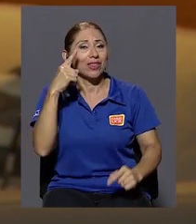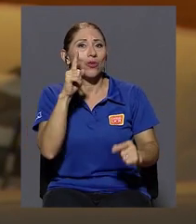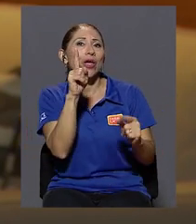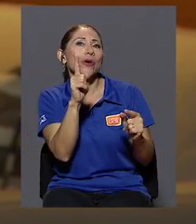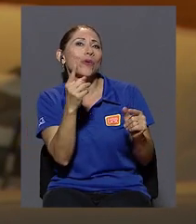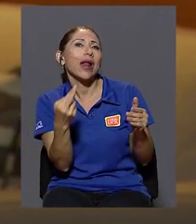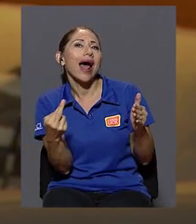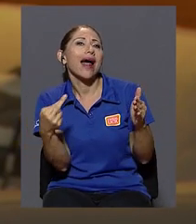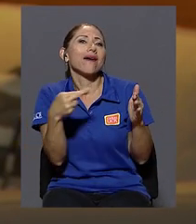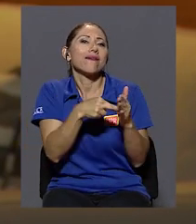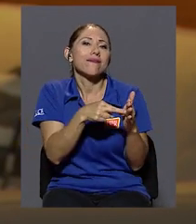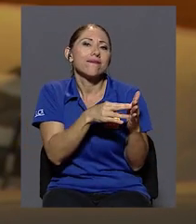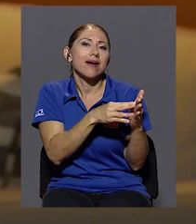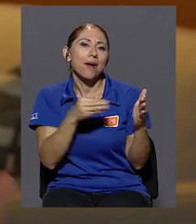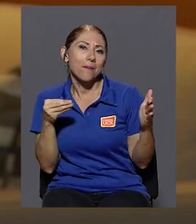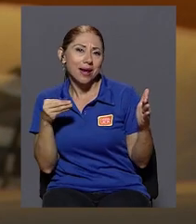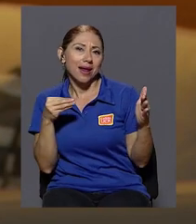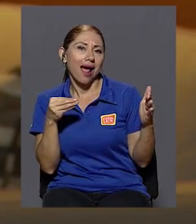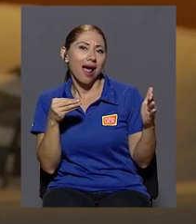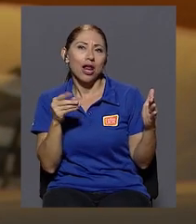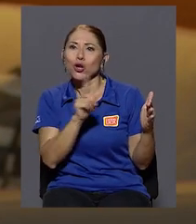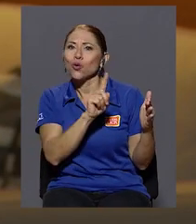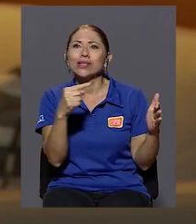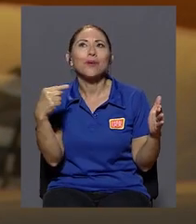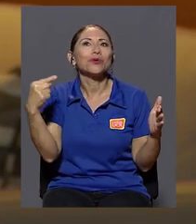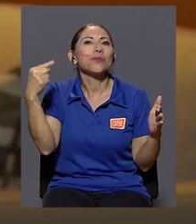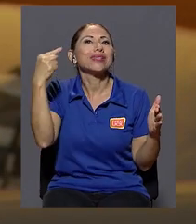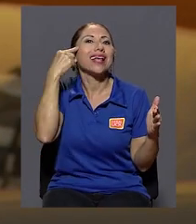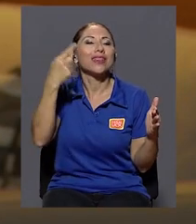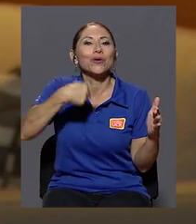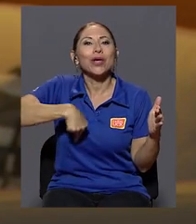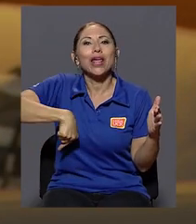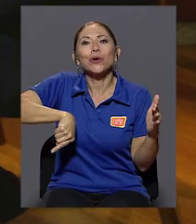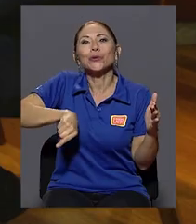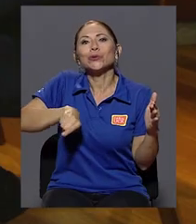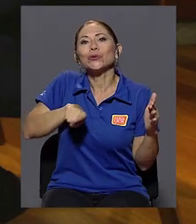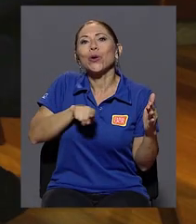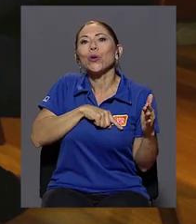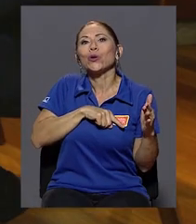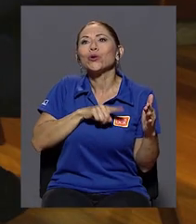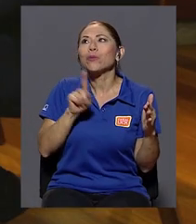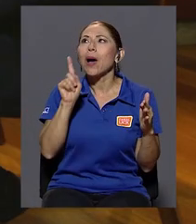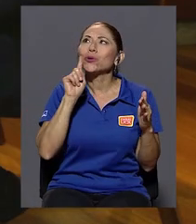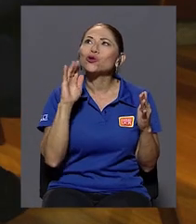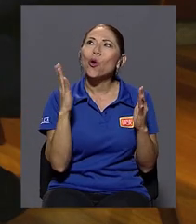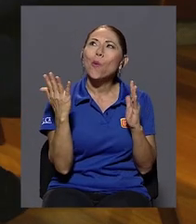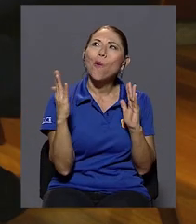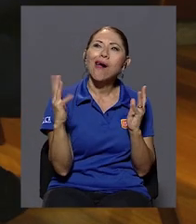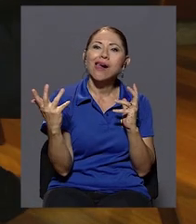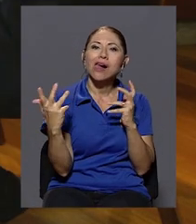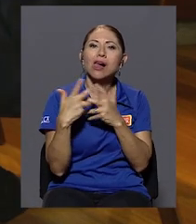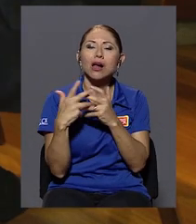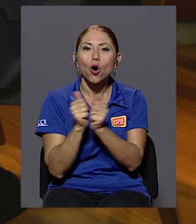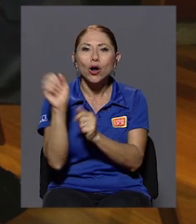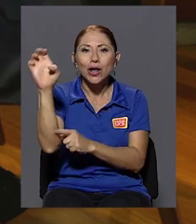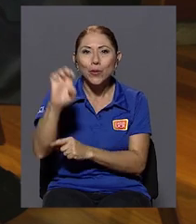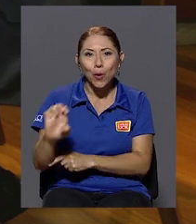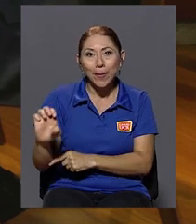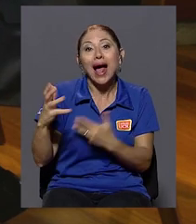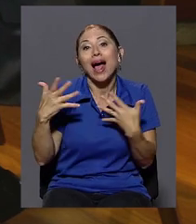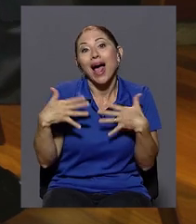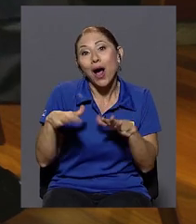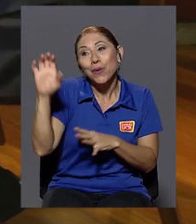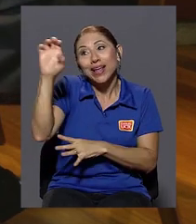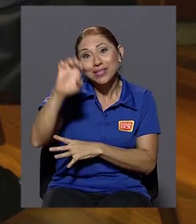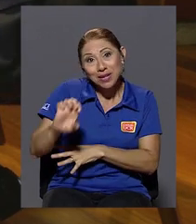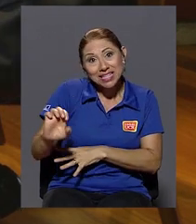réplica, no estamos pensando en que nos vamos a mimetizar con Europa, aunque la experiencia europea